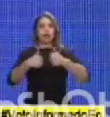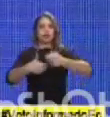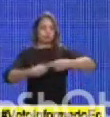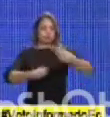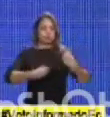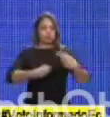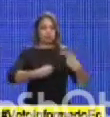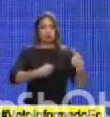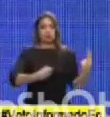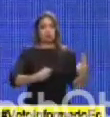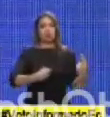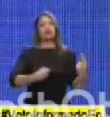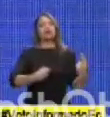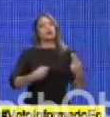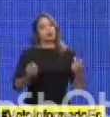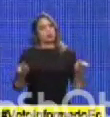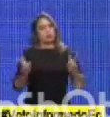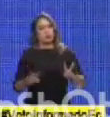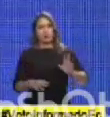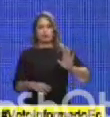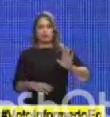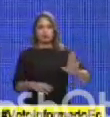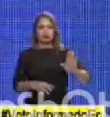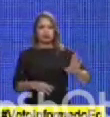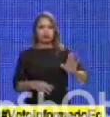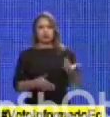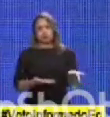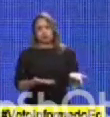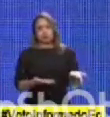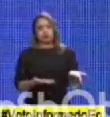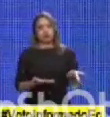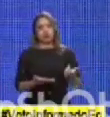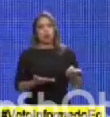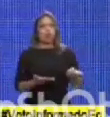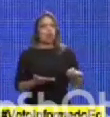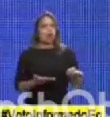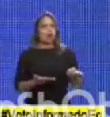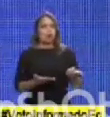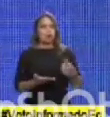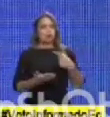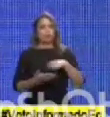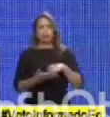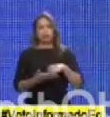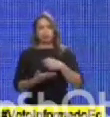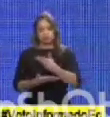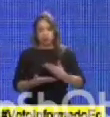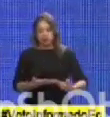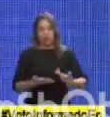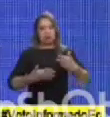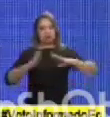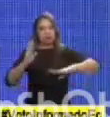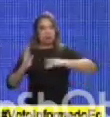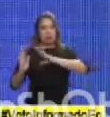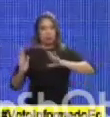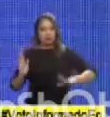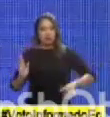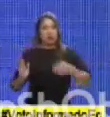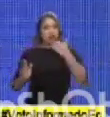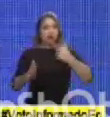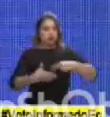dejen sus puestos dejen sus curules las queridas ecuatorianas y Ecuatorianos quiero decirles algo